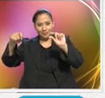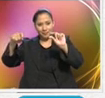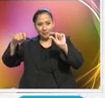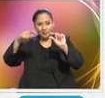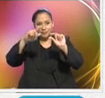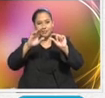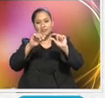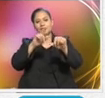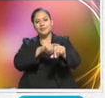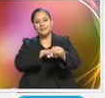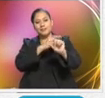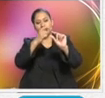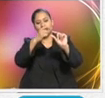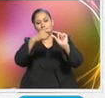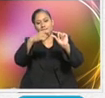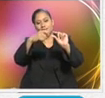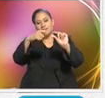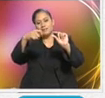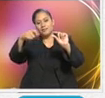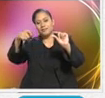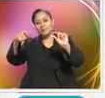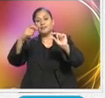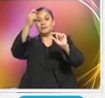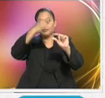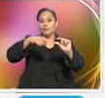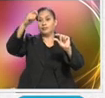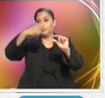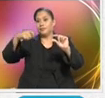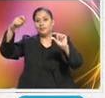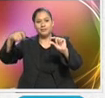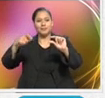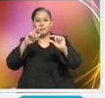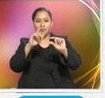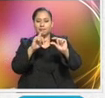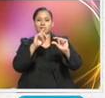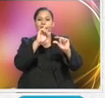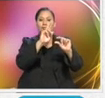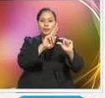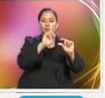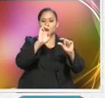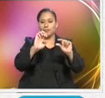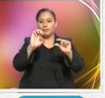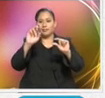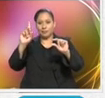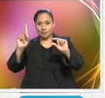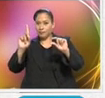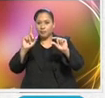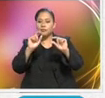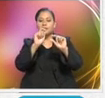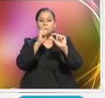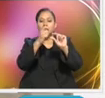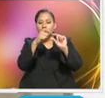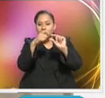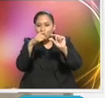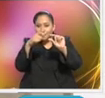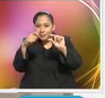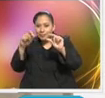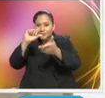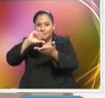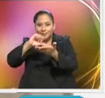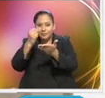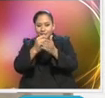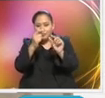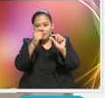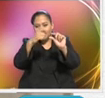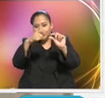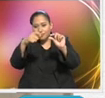como alargada, ¿sí? Que no hace una forma ondulada en cada letra como en la E, en la U, en la D, sino se ve como si fuera un